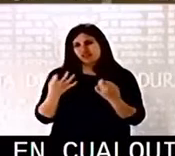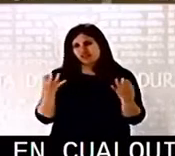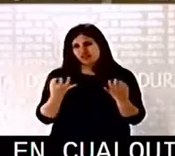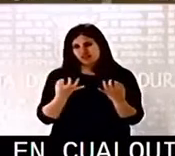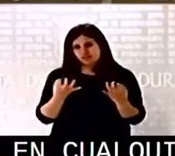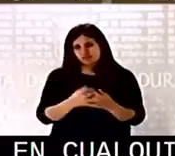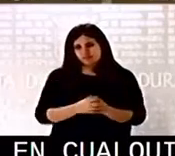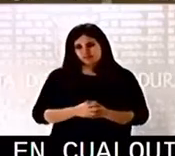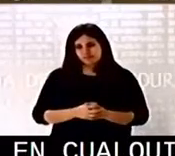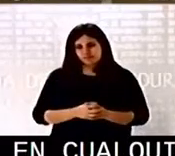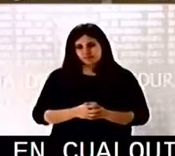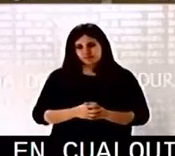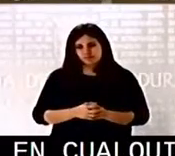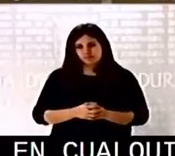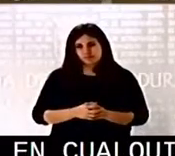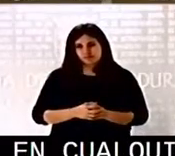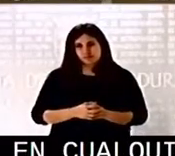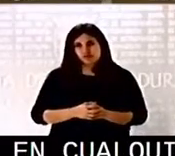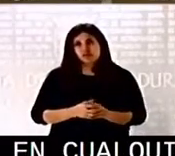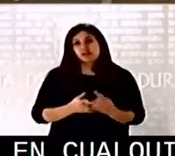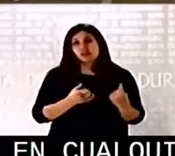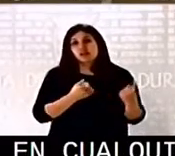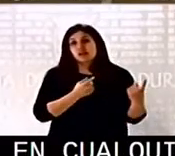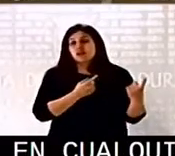de ir hacia